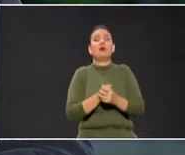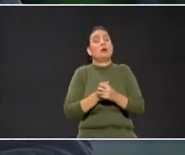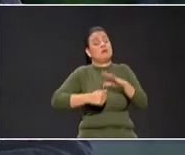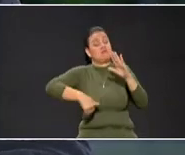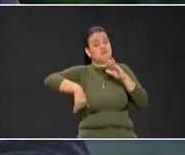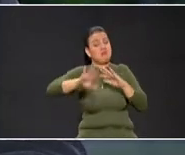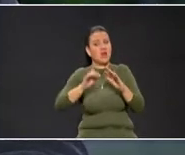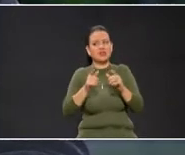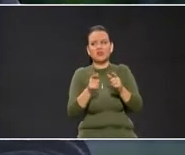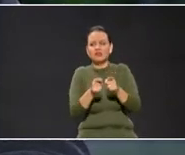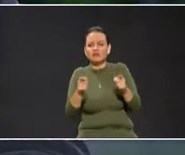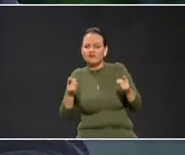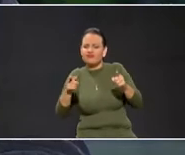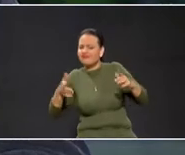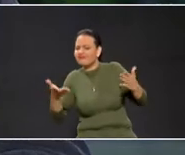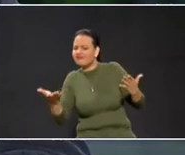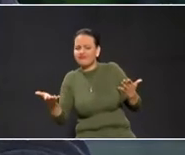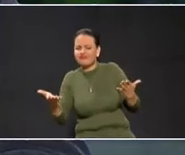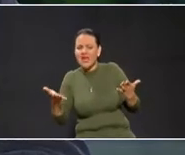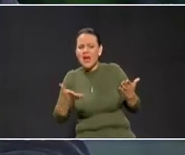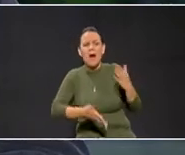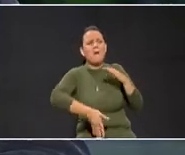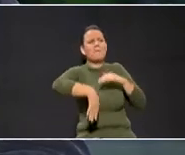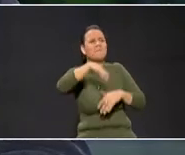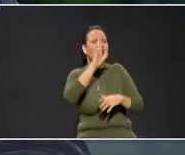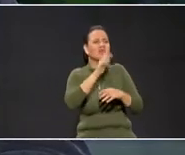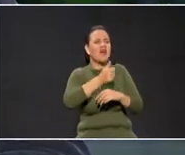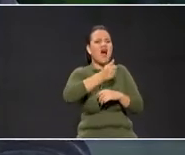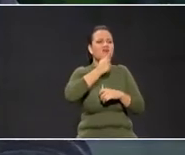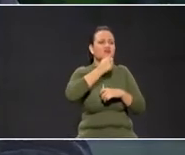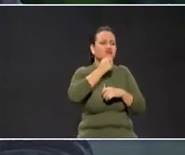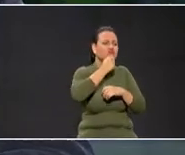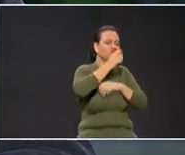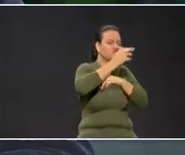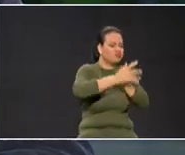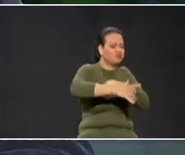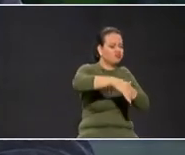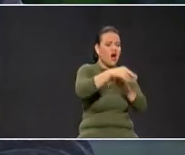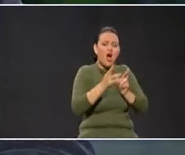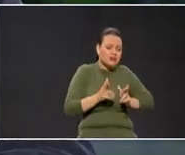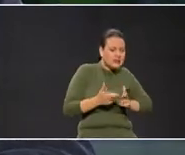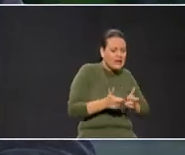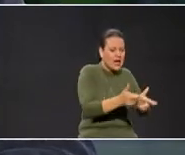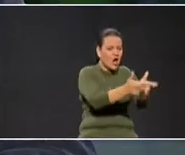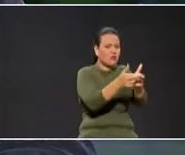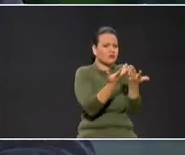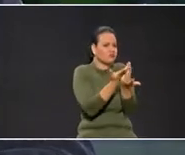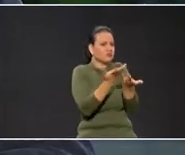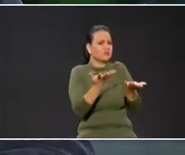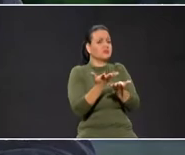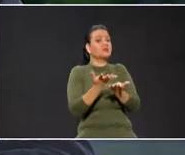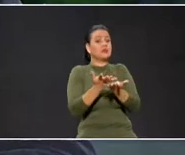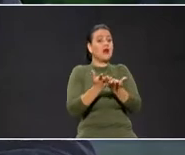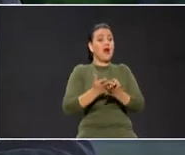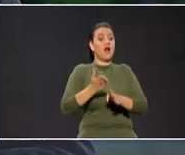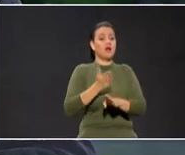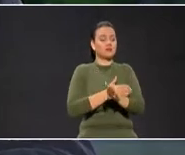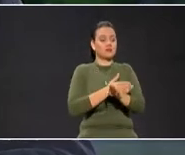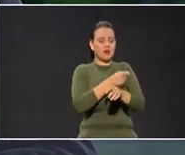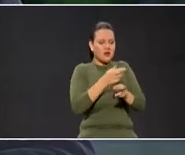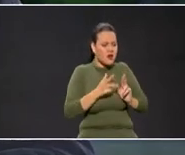cuando se tocan las fuentes de agua hídricas que ha sido una de las constantes hay que tener mucho cuidado en relación con el río